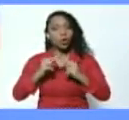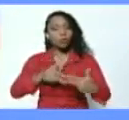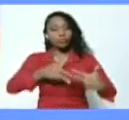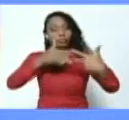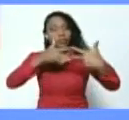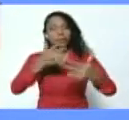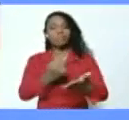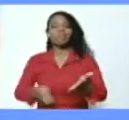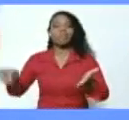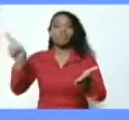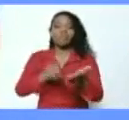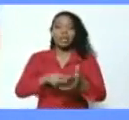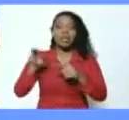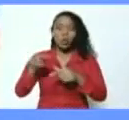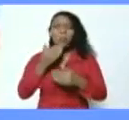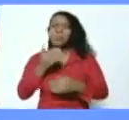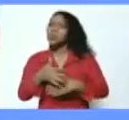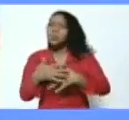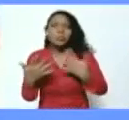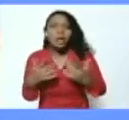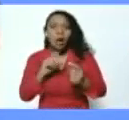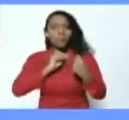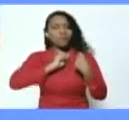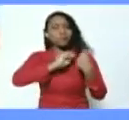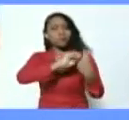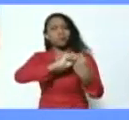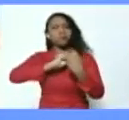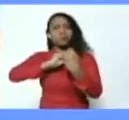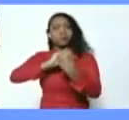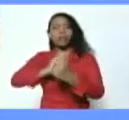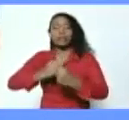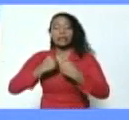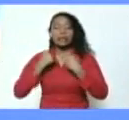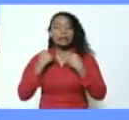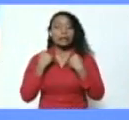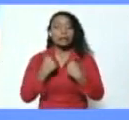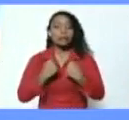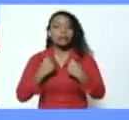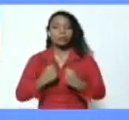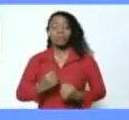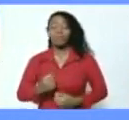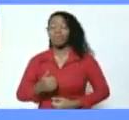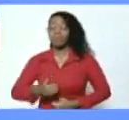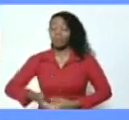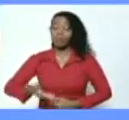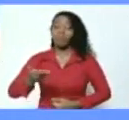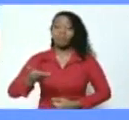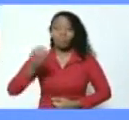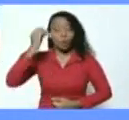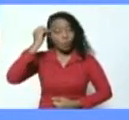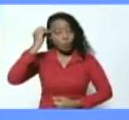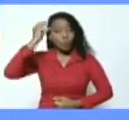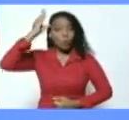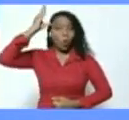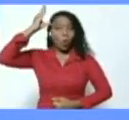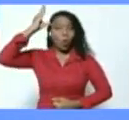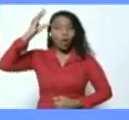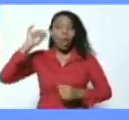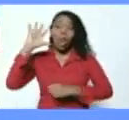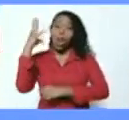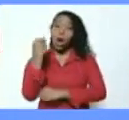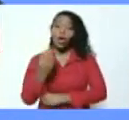repito, han permitido un debate intenso, fructífero, con logros